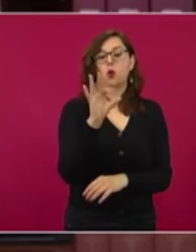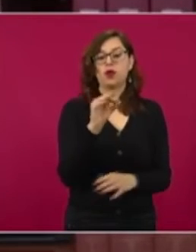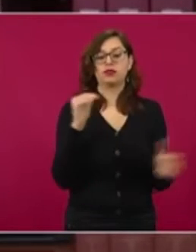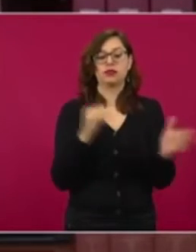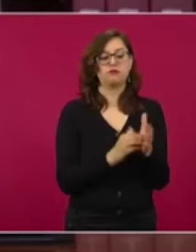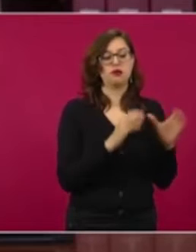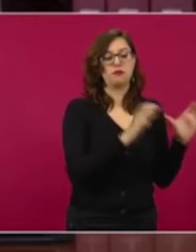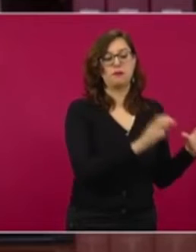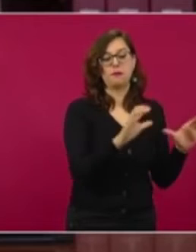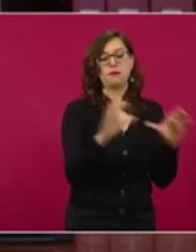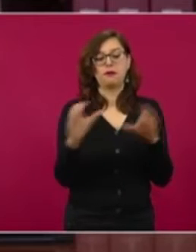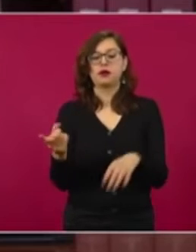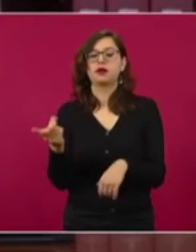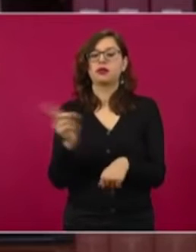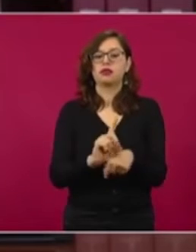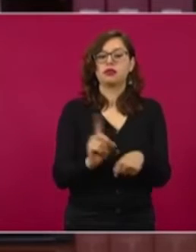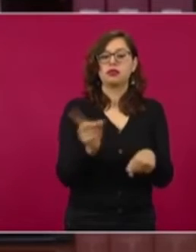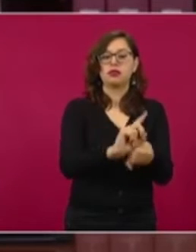barriles diarios,